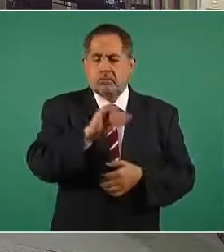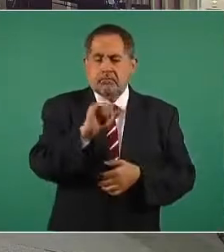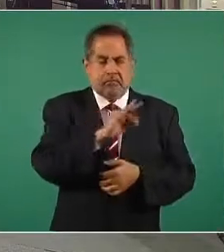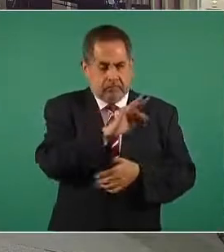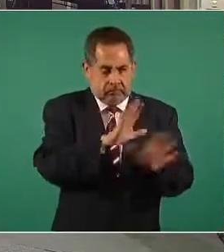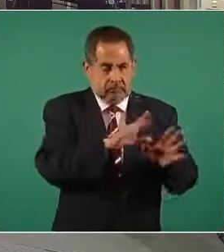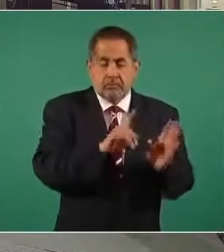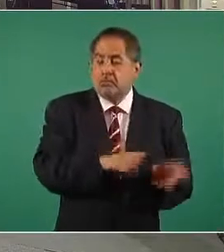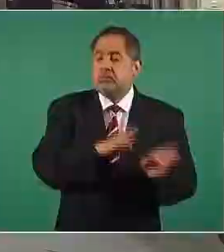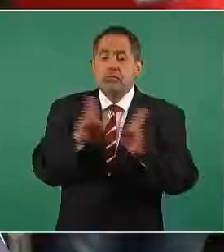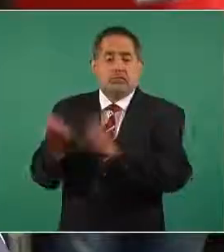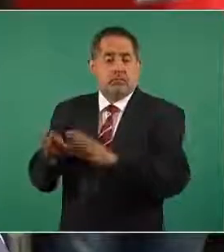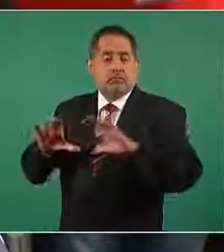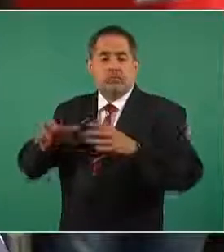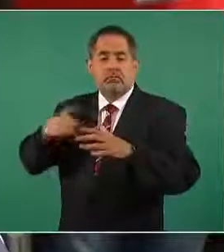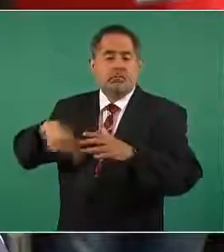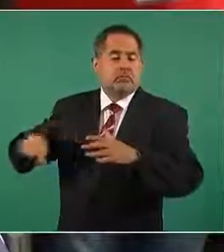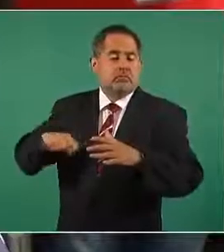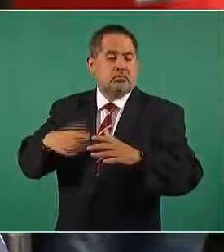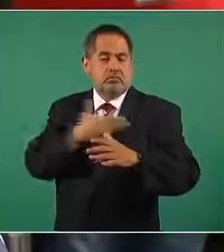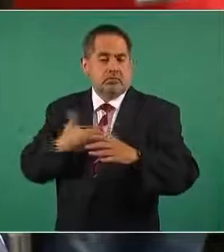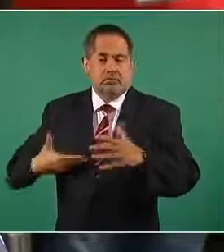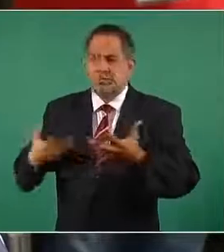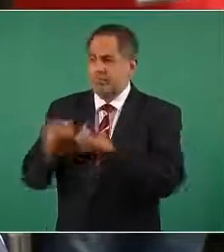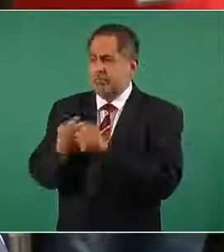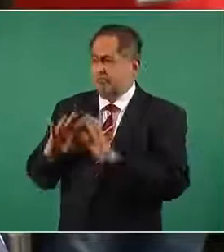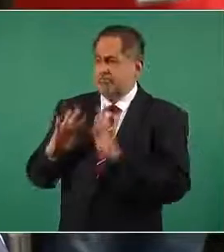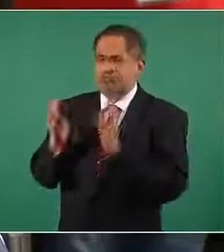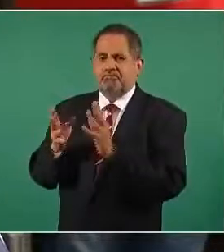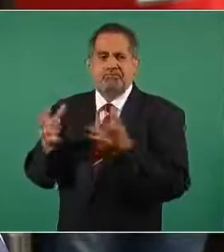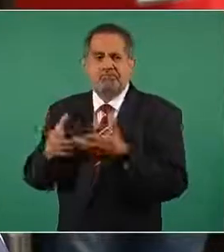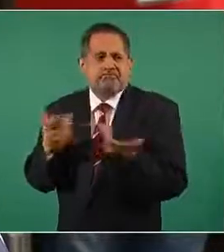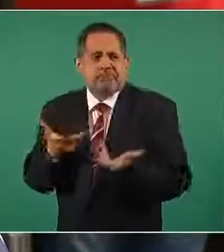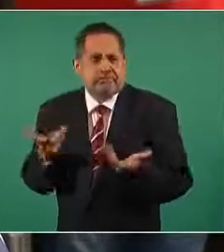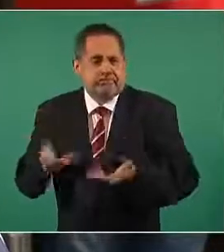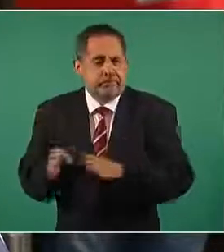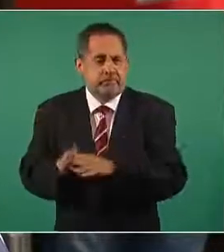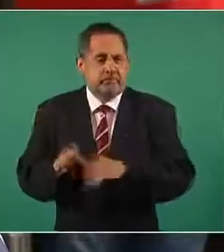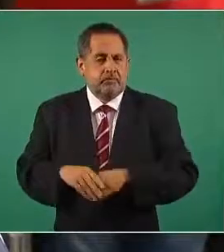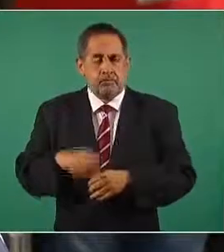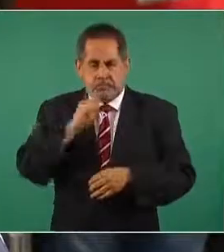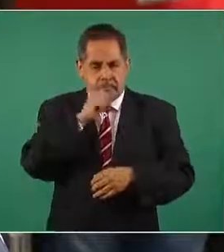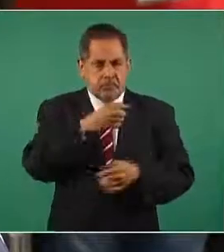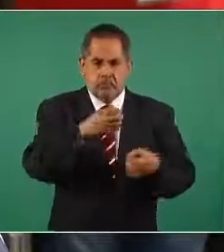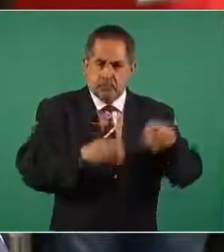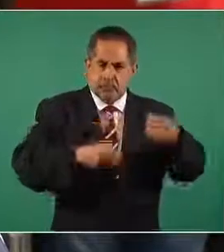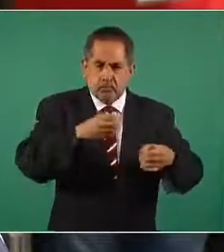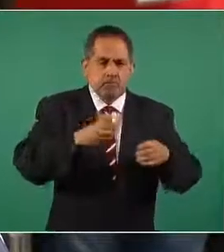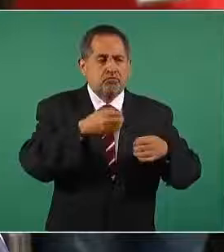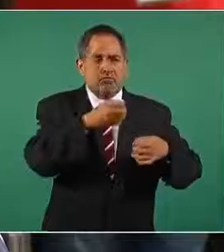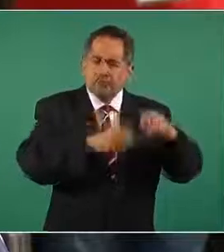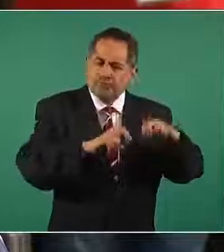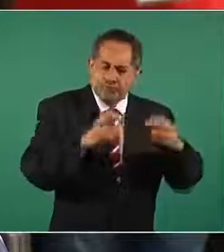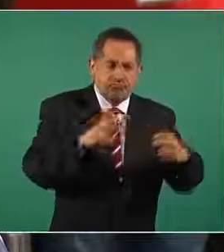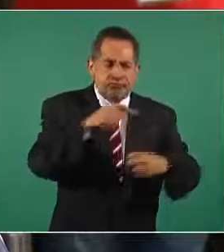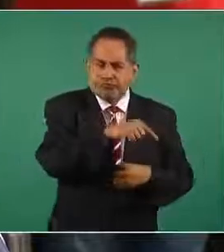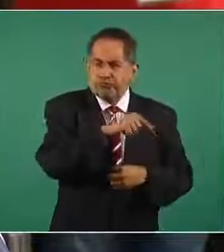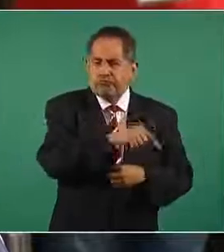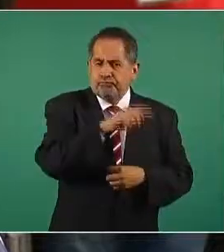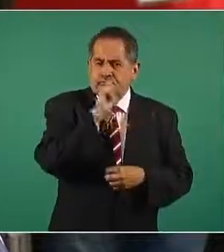del Ejecutivo, ¿qué se está haciendo en este punto? Porque también los jueces y los magistrados que